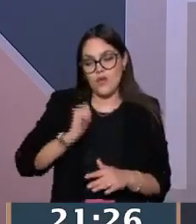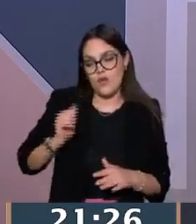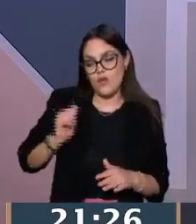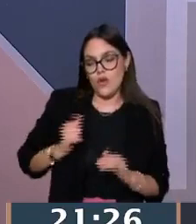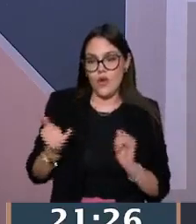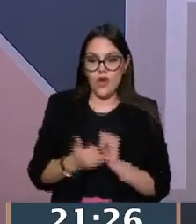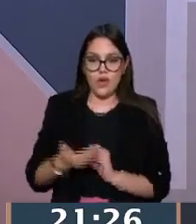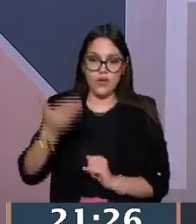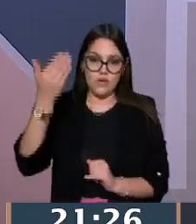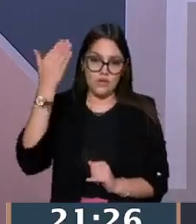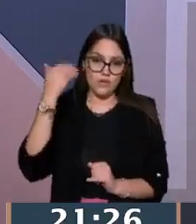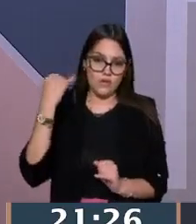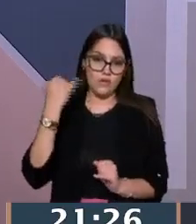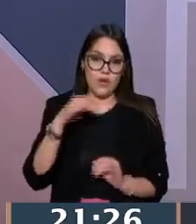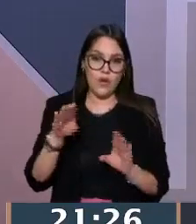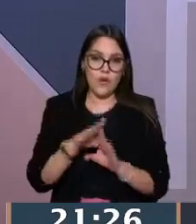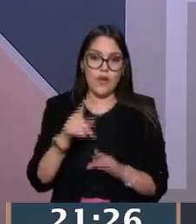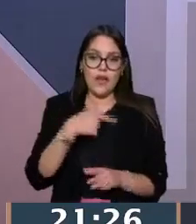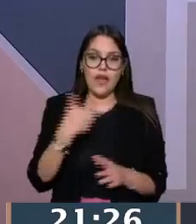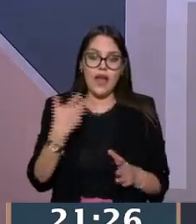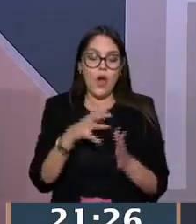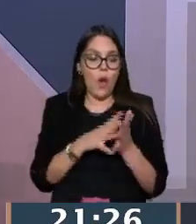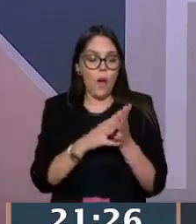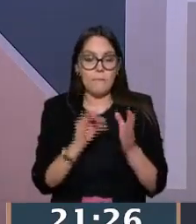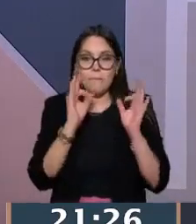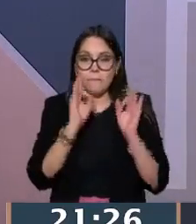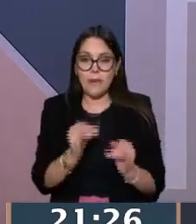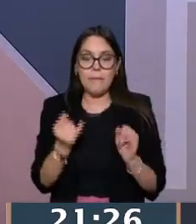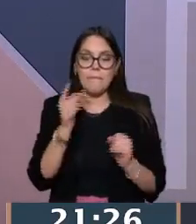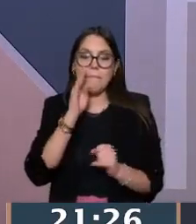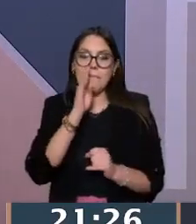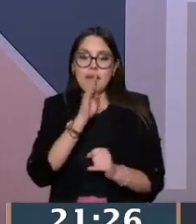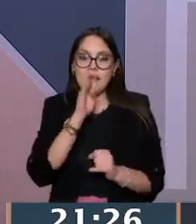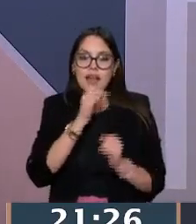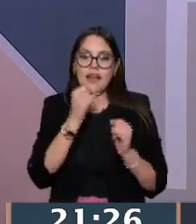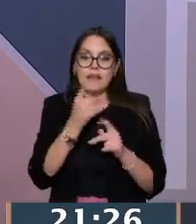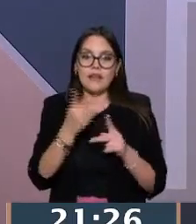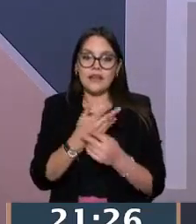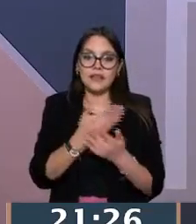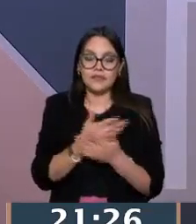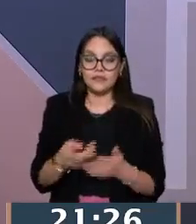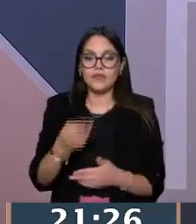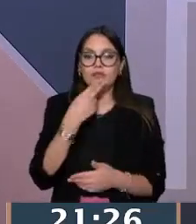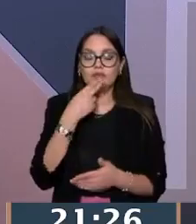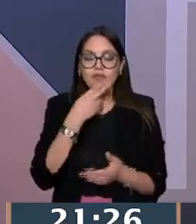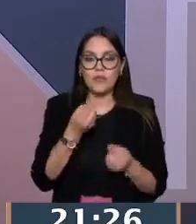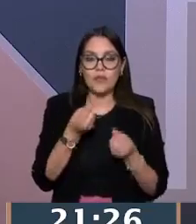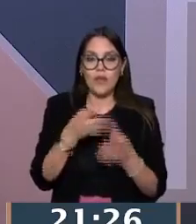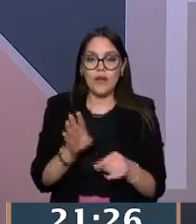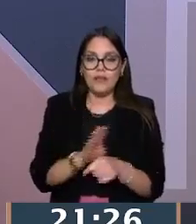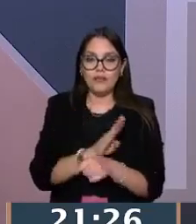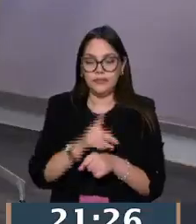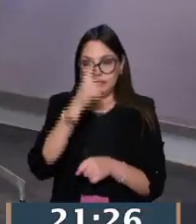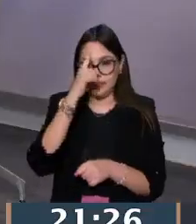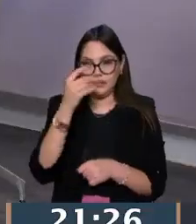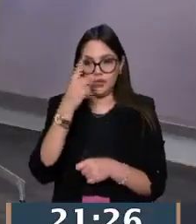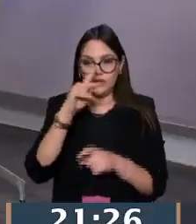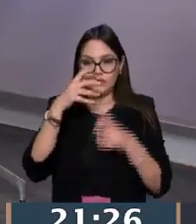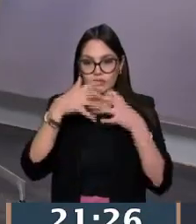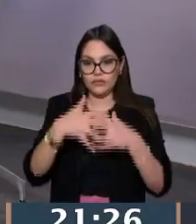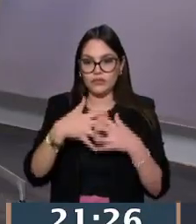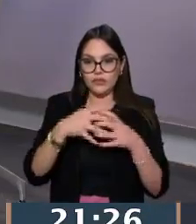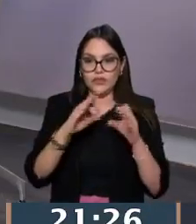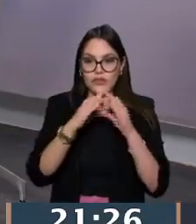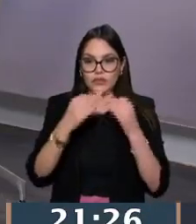final de cuentas como si nosotros, o sea, lo hacemos copiando pero mal, y justo lo que hace es que beneficia y hace un discurso perverso